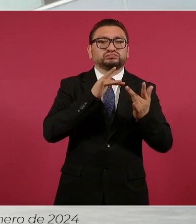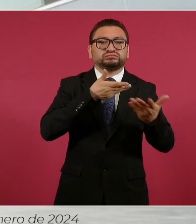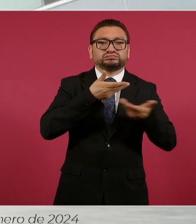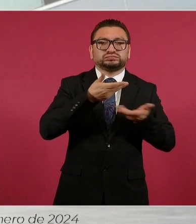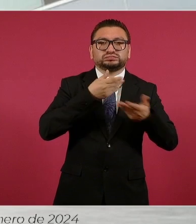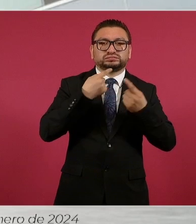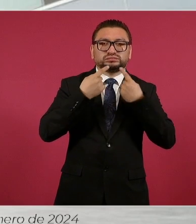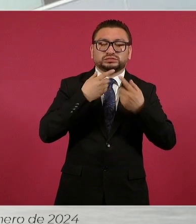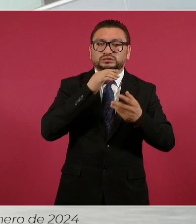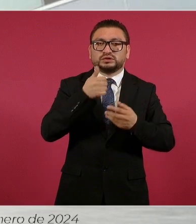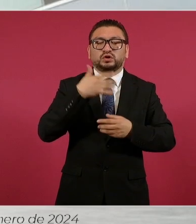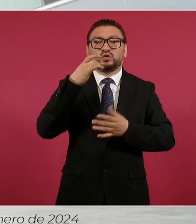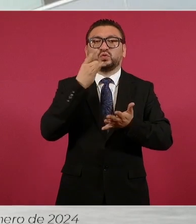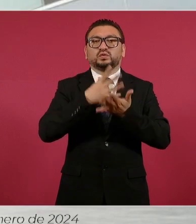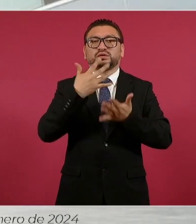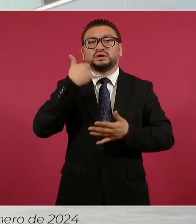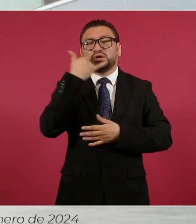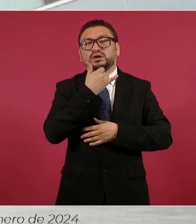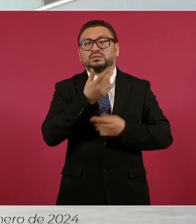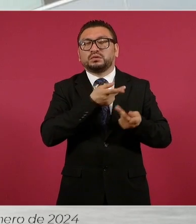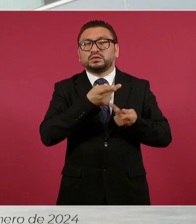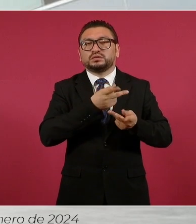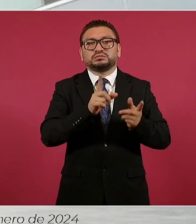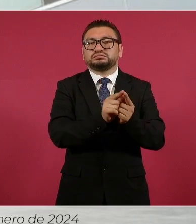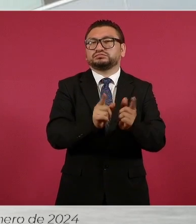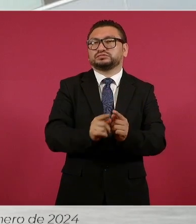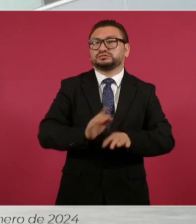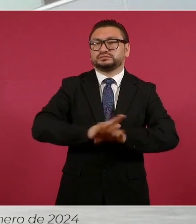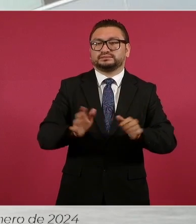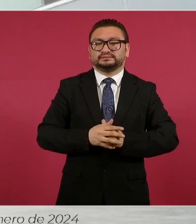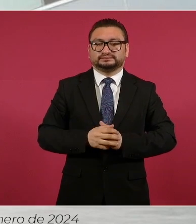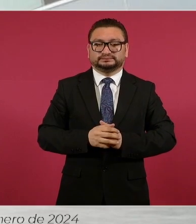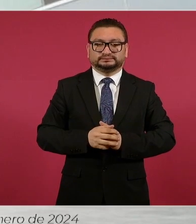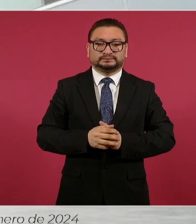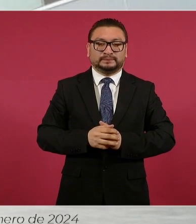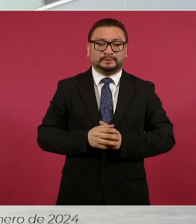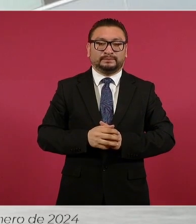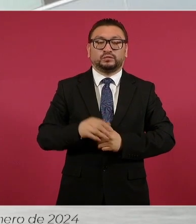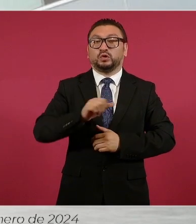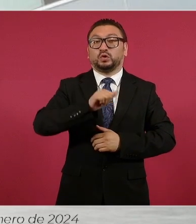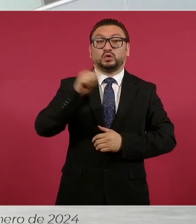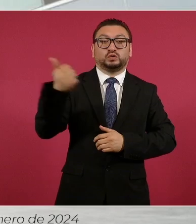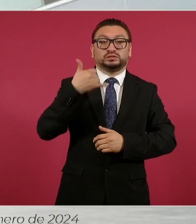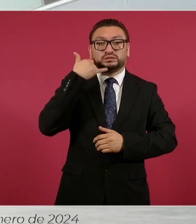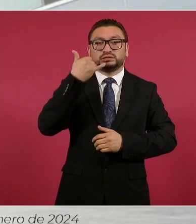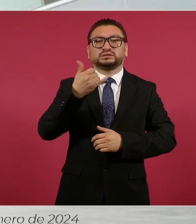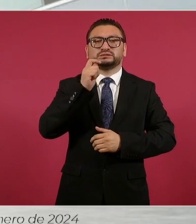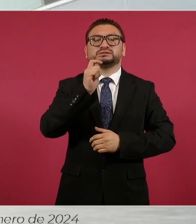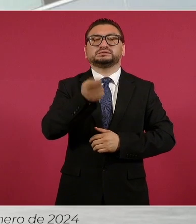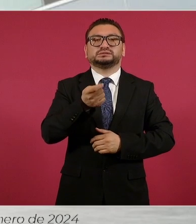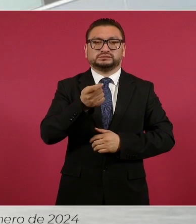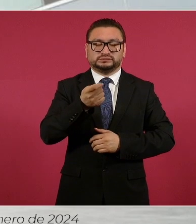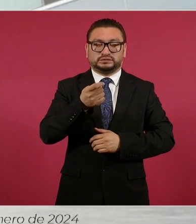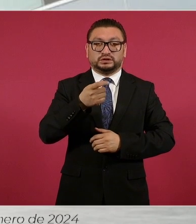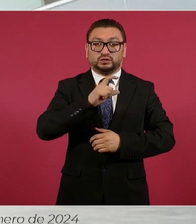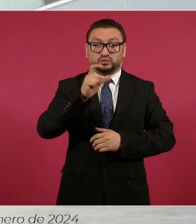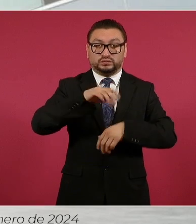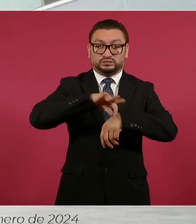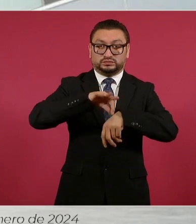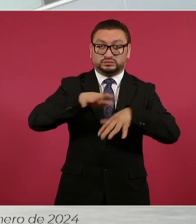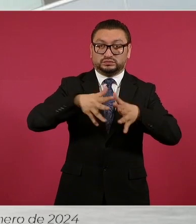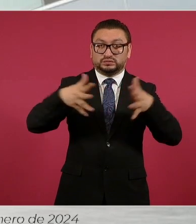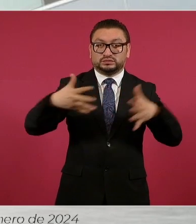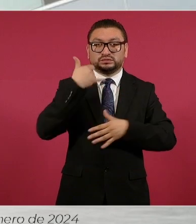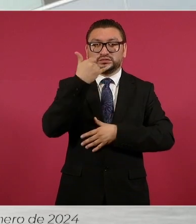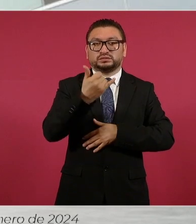es decir, hablaron, medio preguntaron y hasta ahí quedó la llamada. Las otras, lo que solicitamos en la megafarmacia son